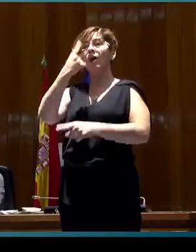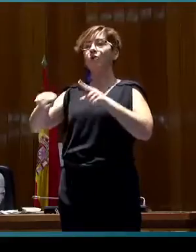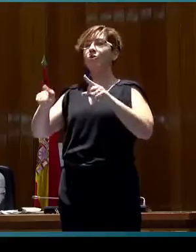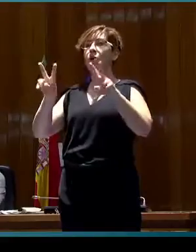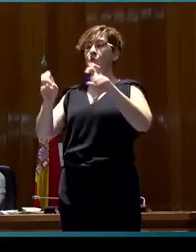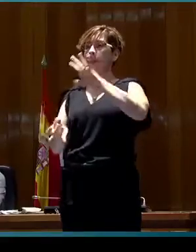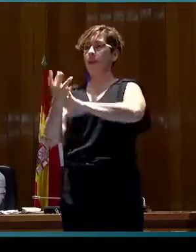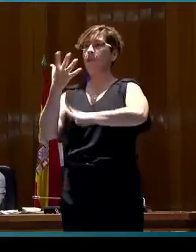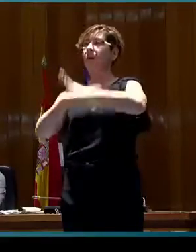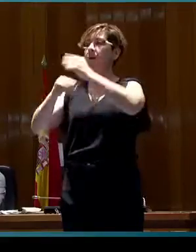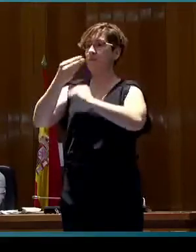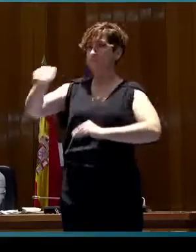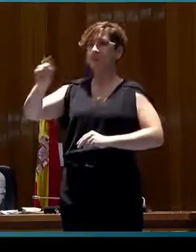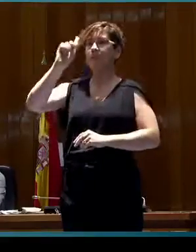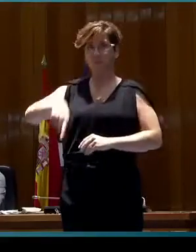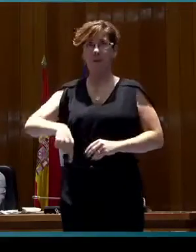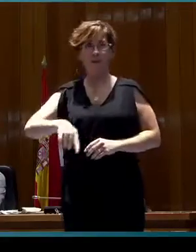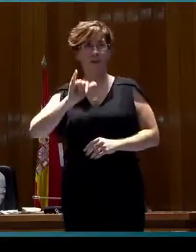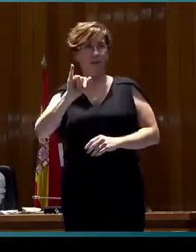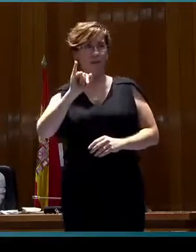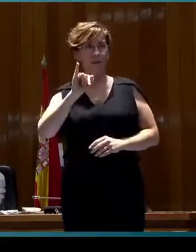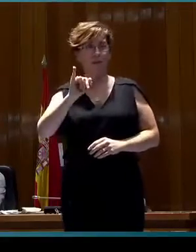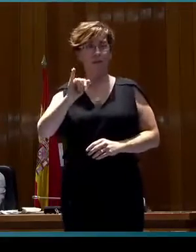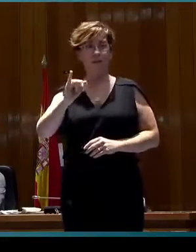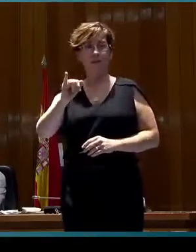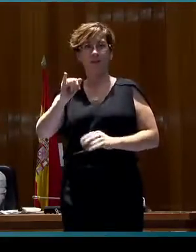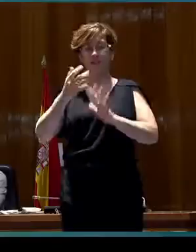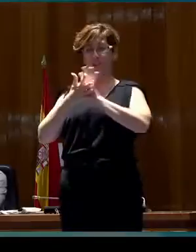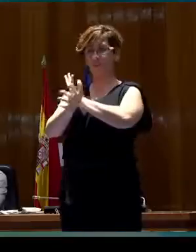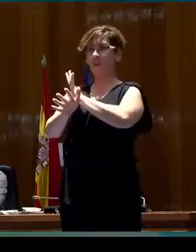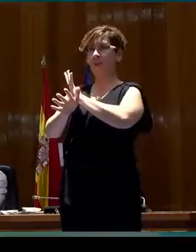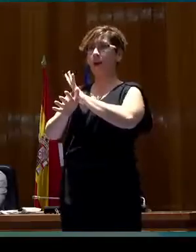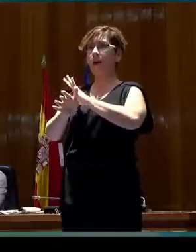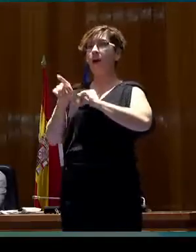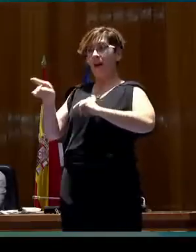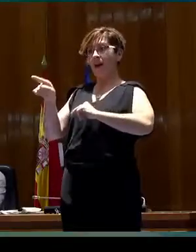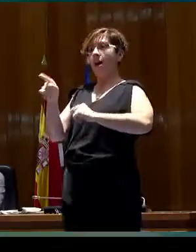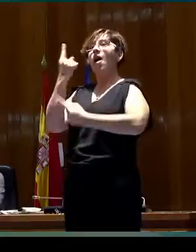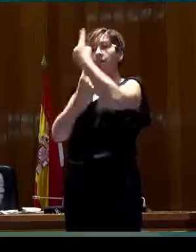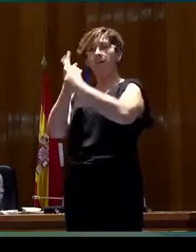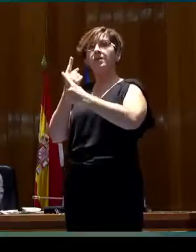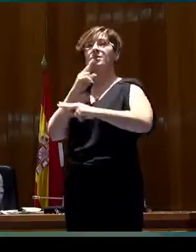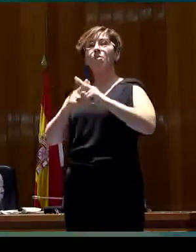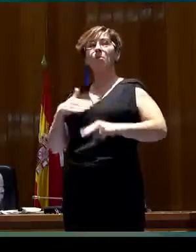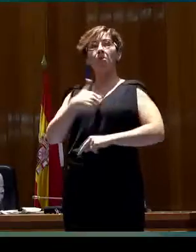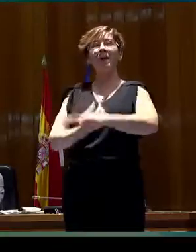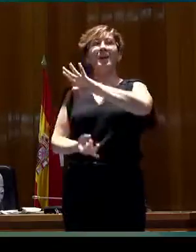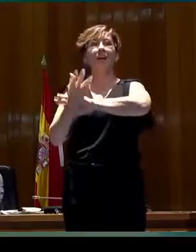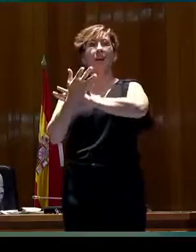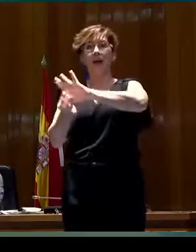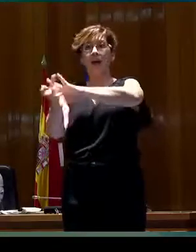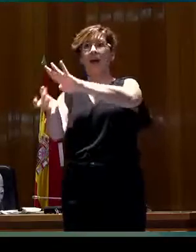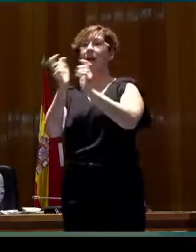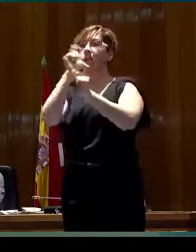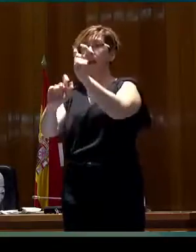novedoso. Se convierte, por así decirlo, en creador léxico, puesto que no está